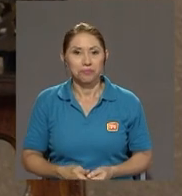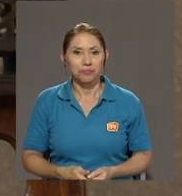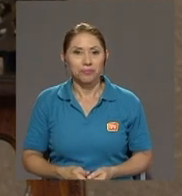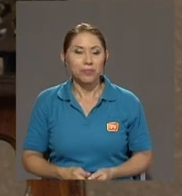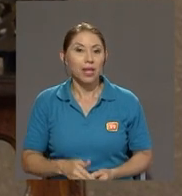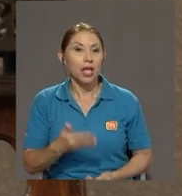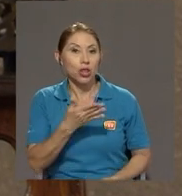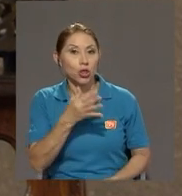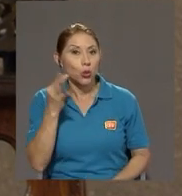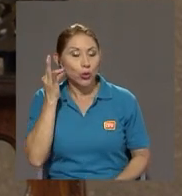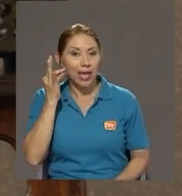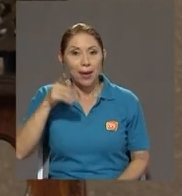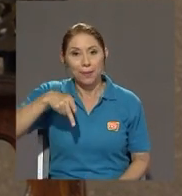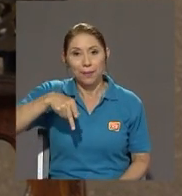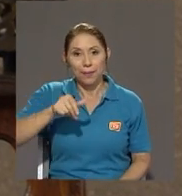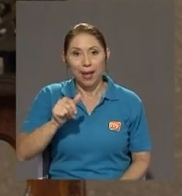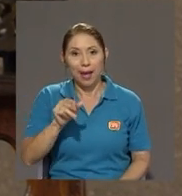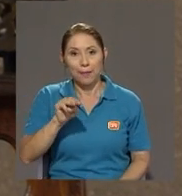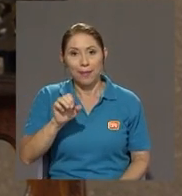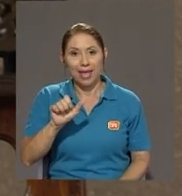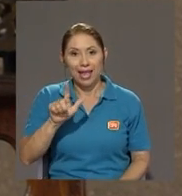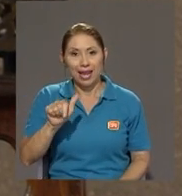Doña Pamela